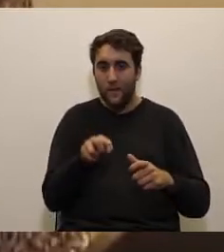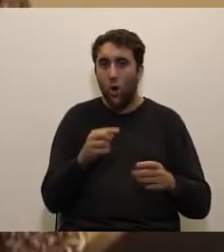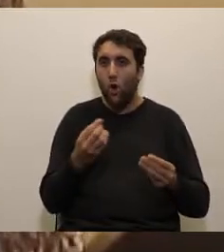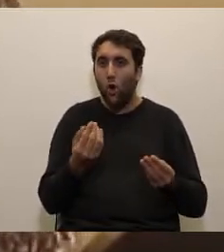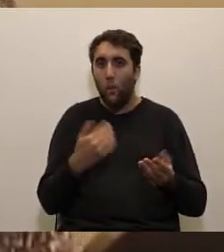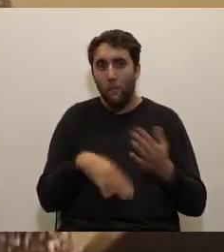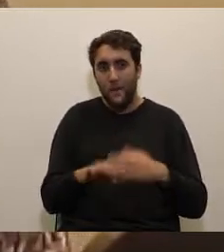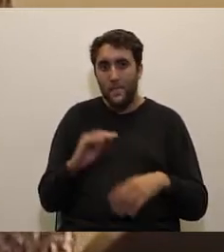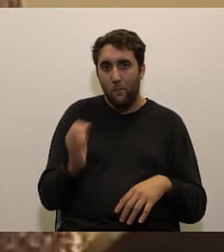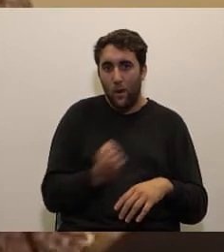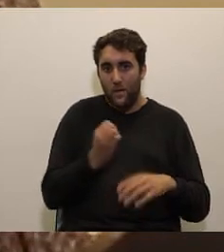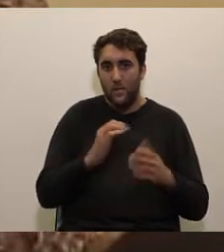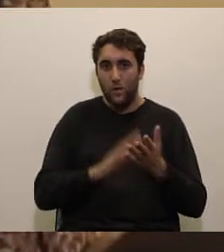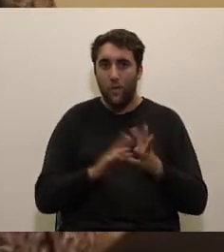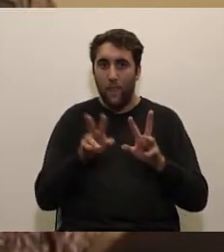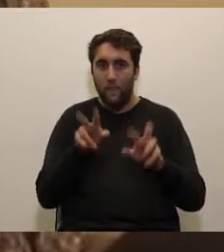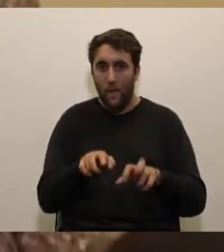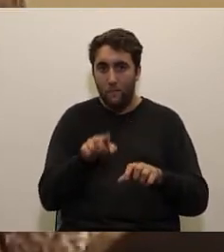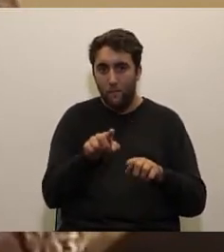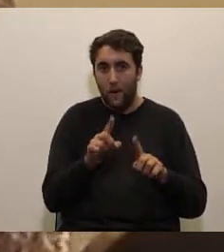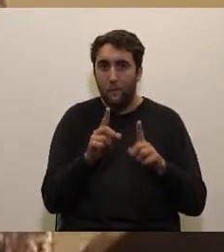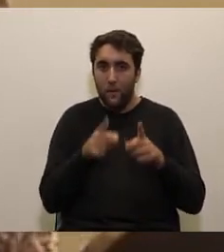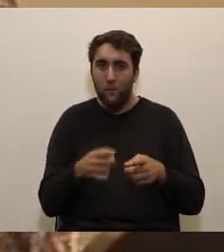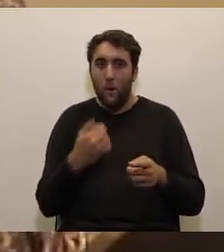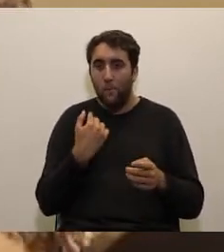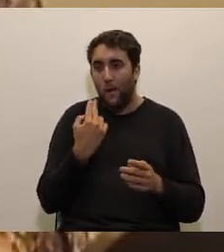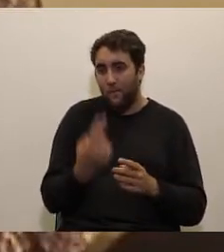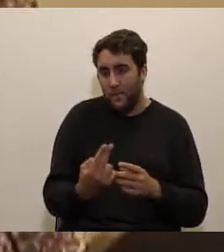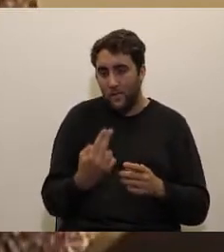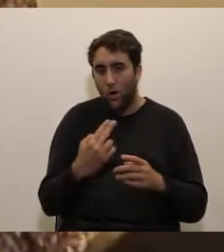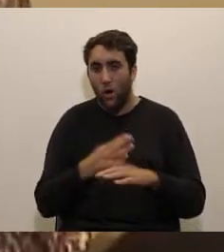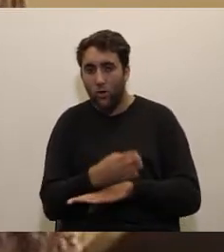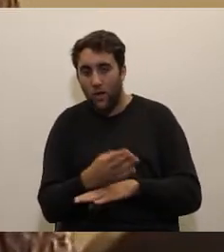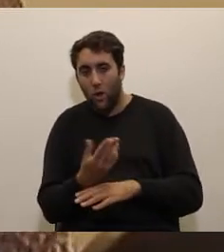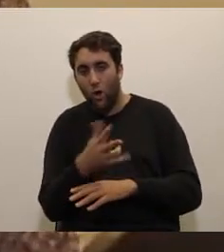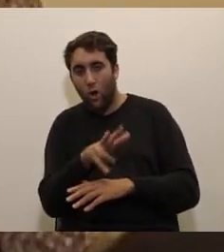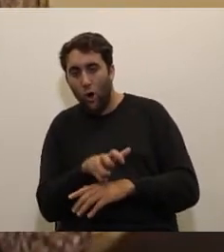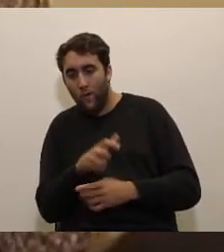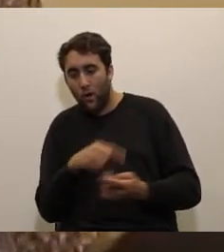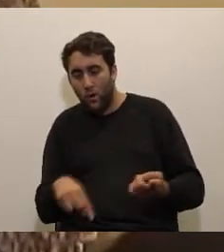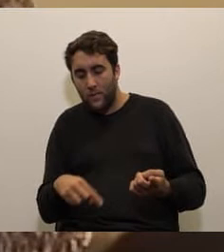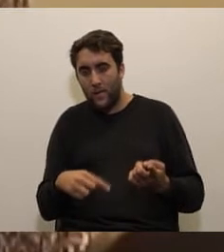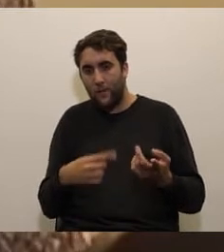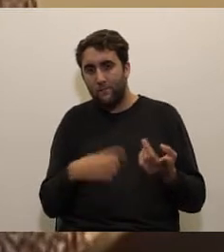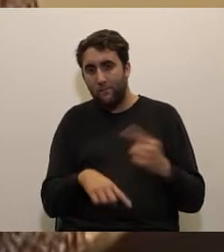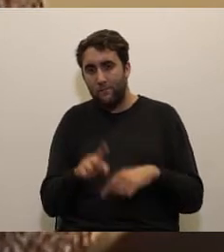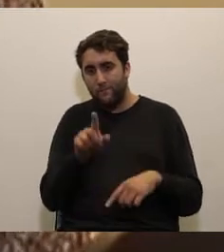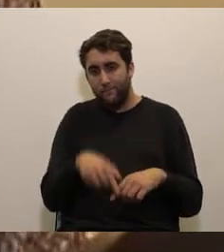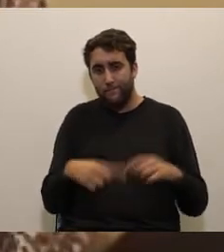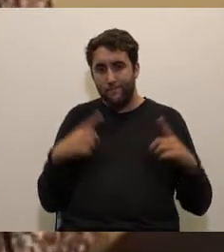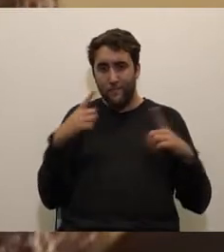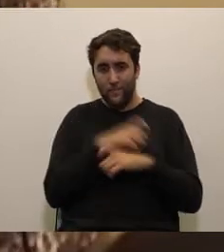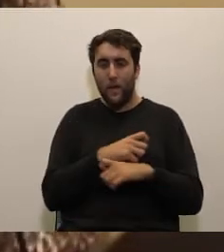cobra terreno la lógica, bueno, de que hay que poner permisos, accesos, cobros, etcétera. Y esto, si bien